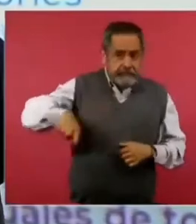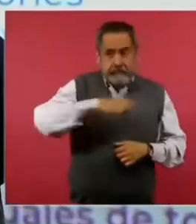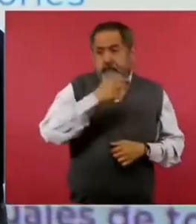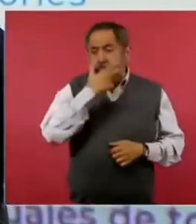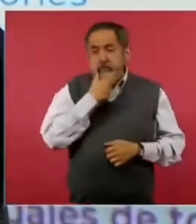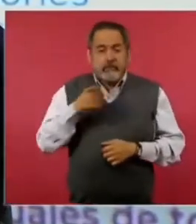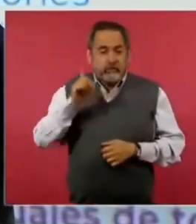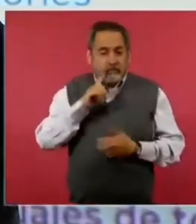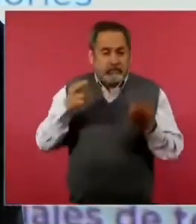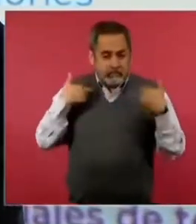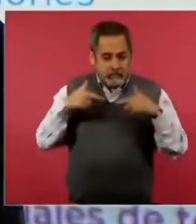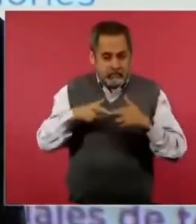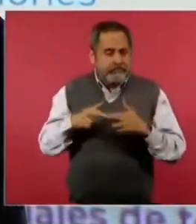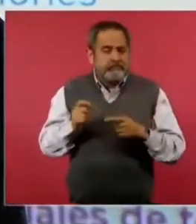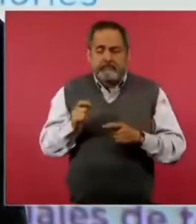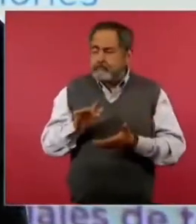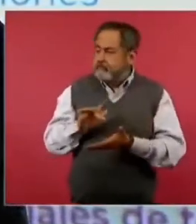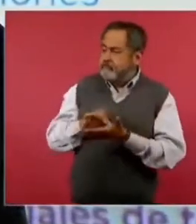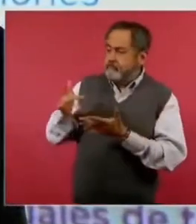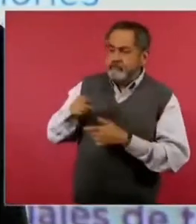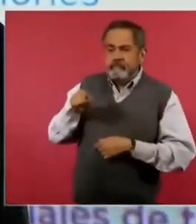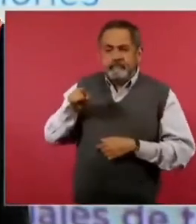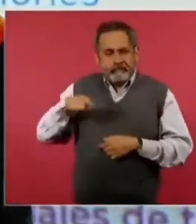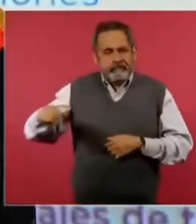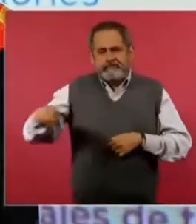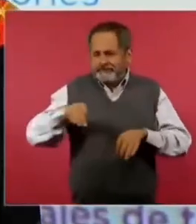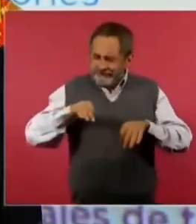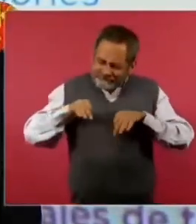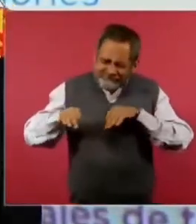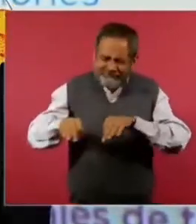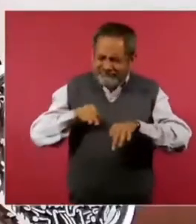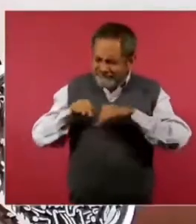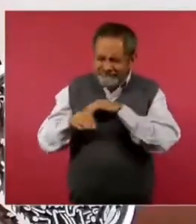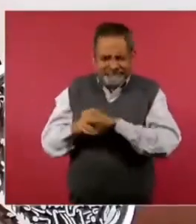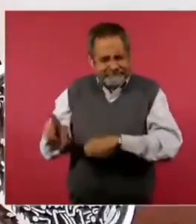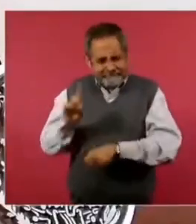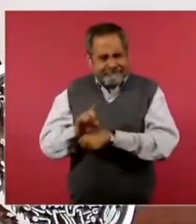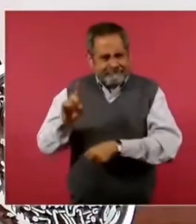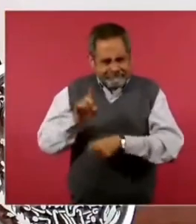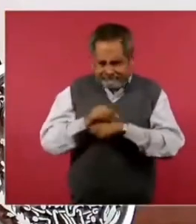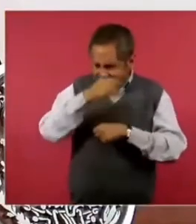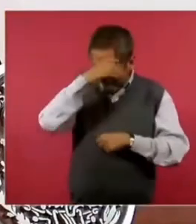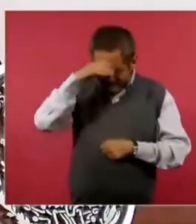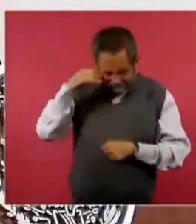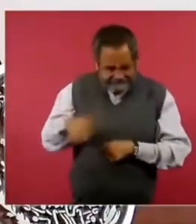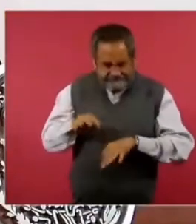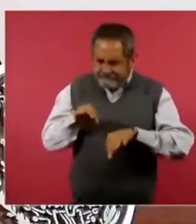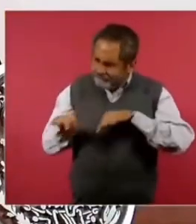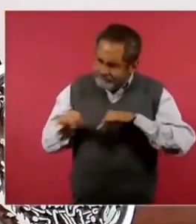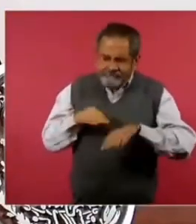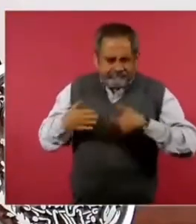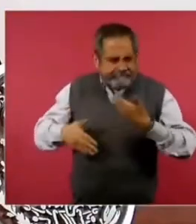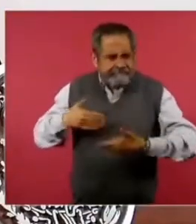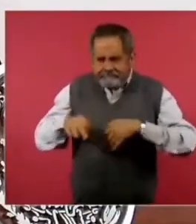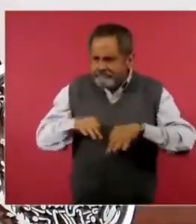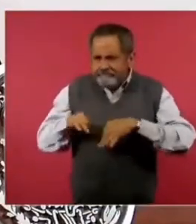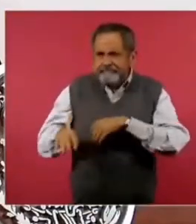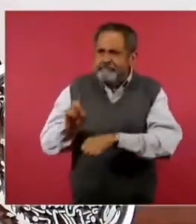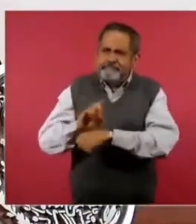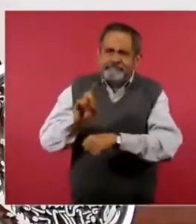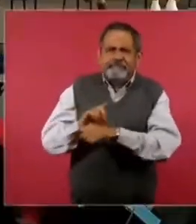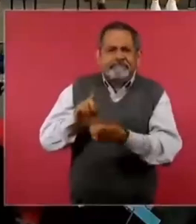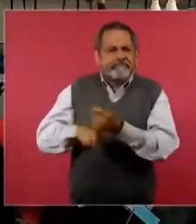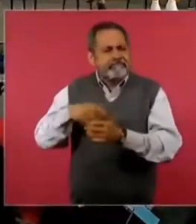maestros que es gracias a su trabajo cotidiano, gracias a lo que realizan en las aulas y en las escuelas,